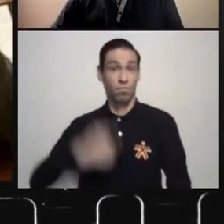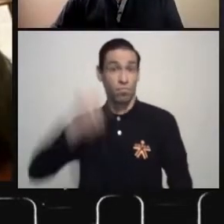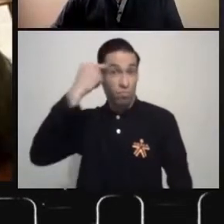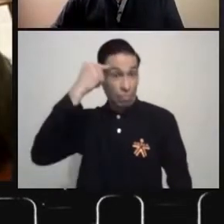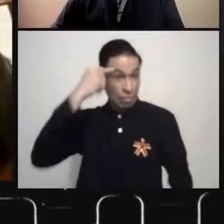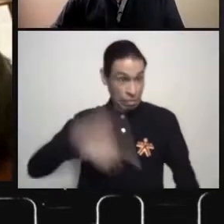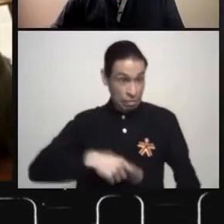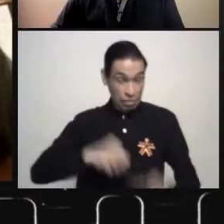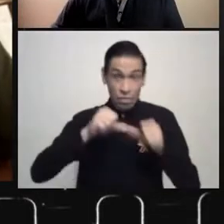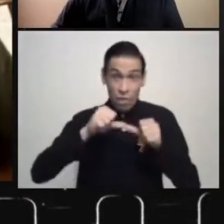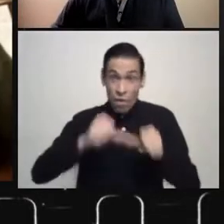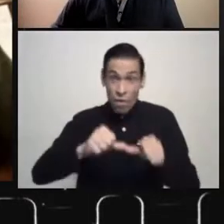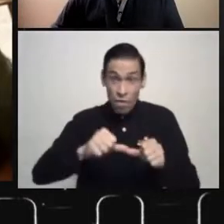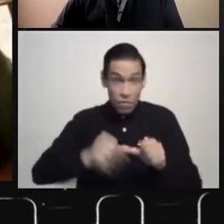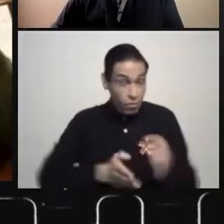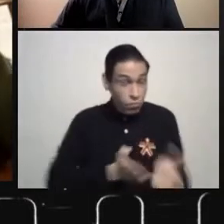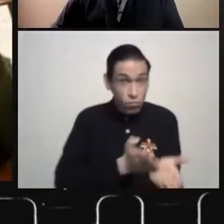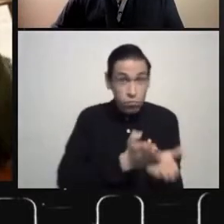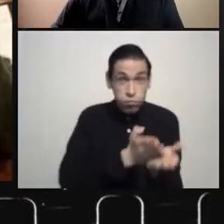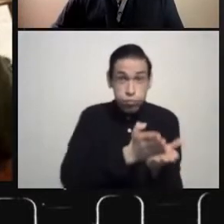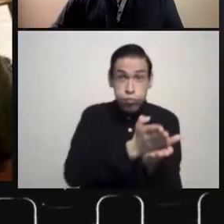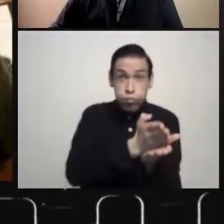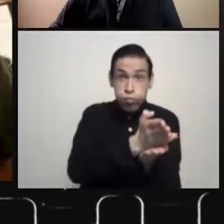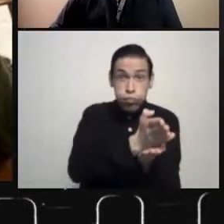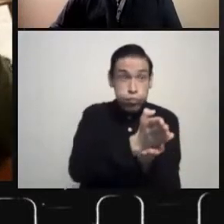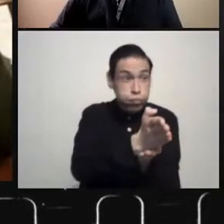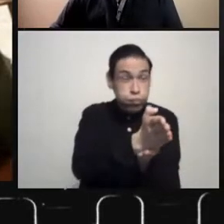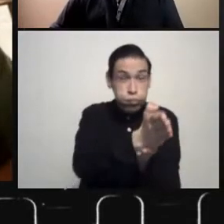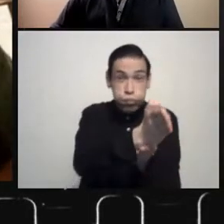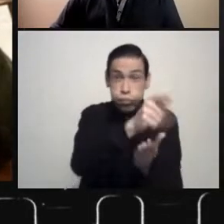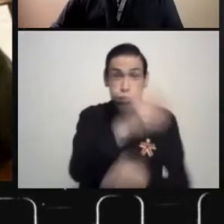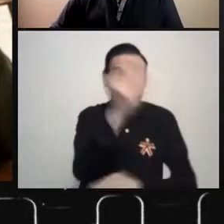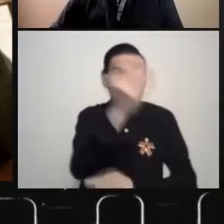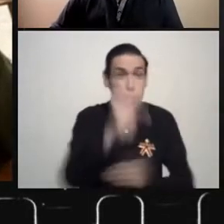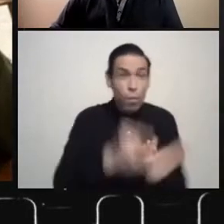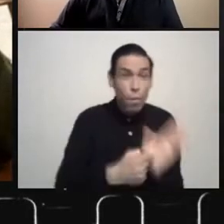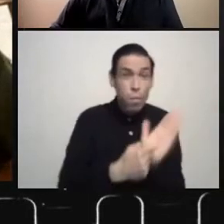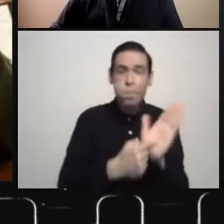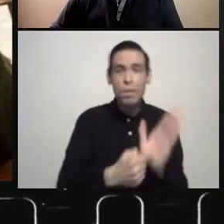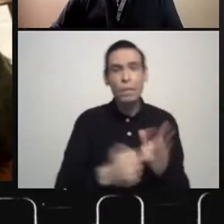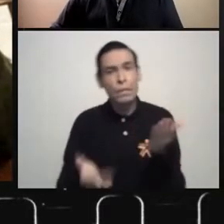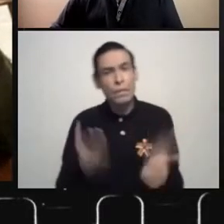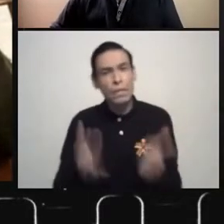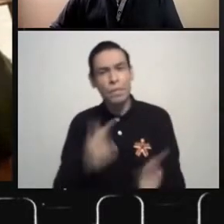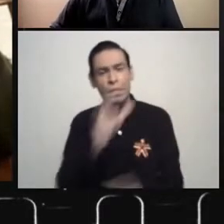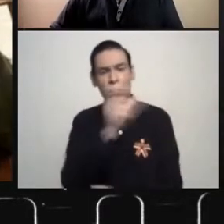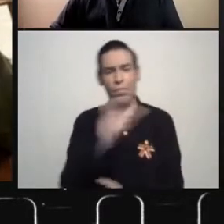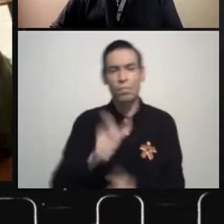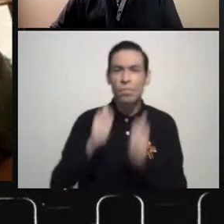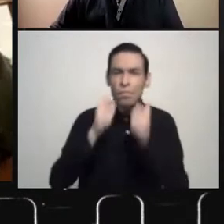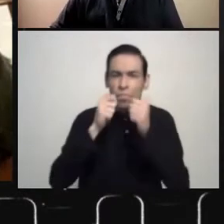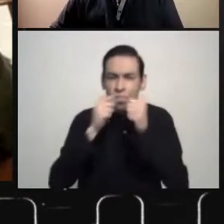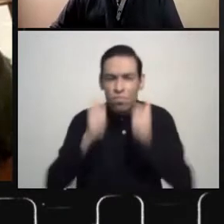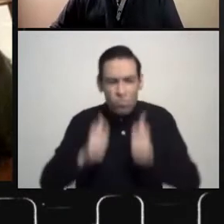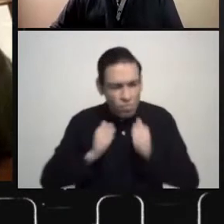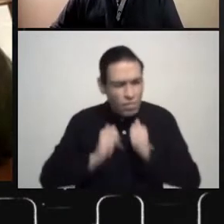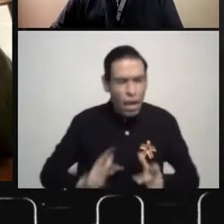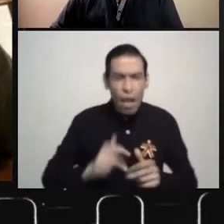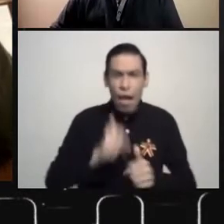cada dueño de su película, ¿no? Porque creo que este circuito está abierto para hacerlo.